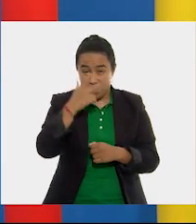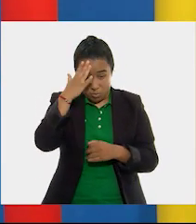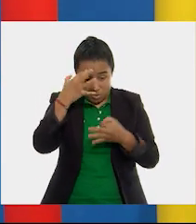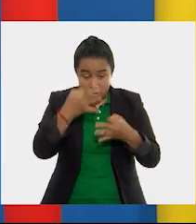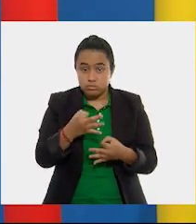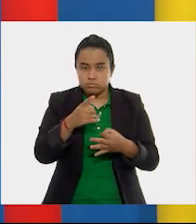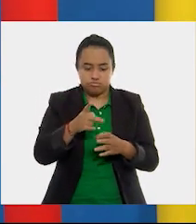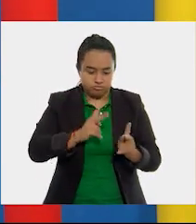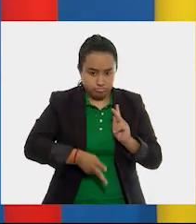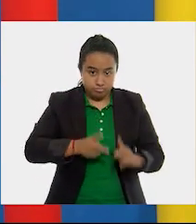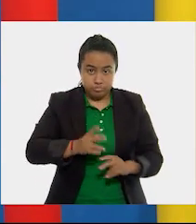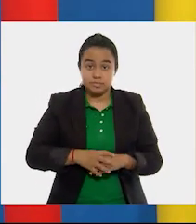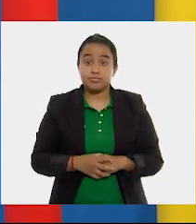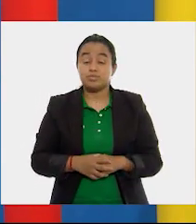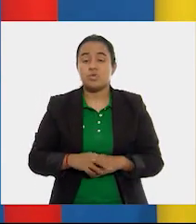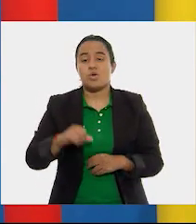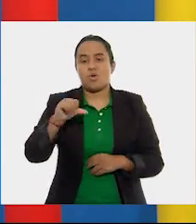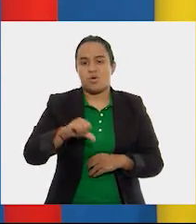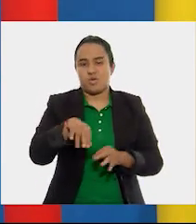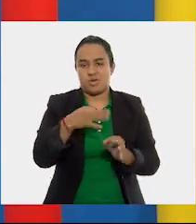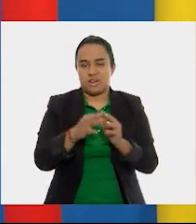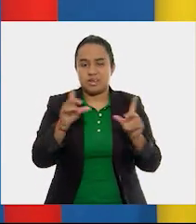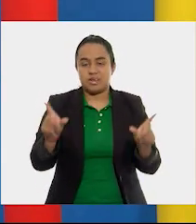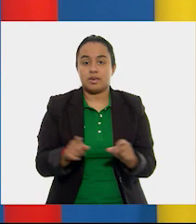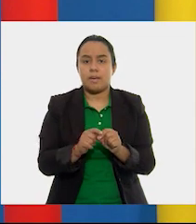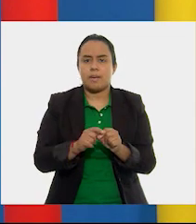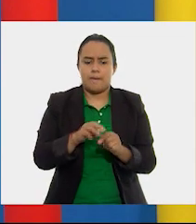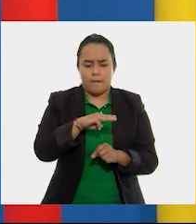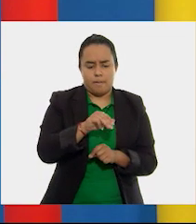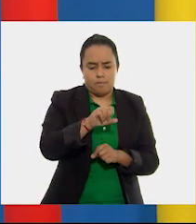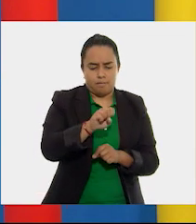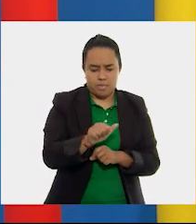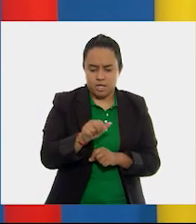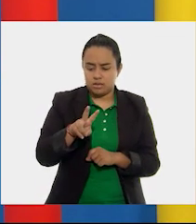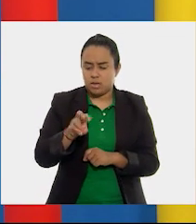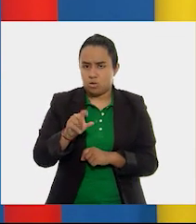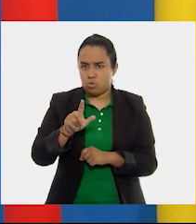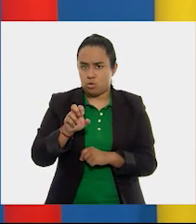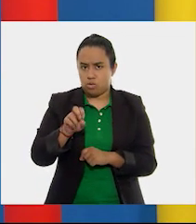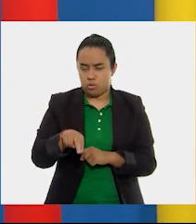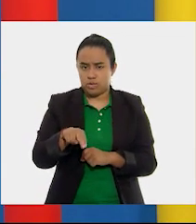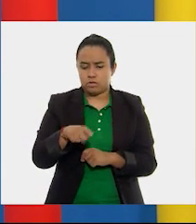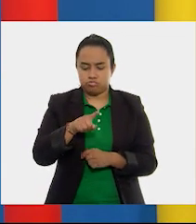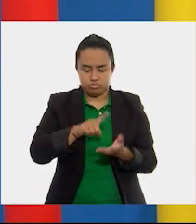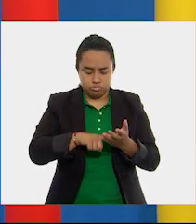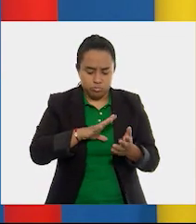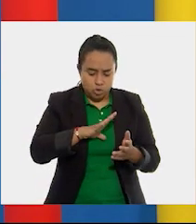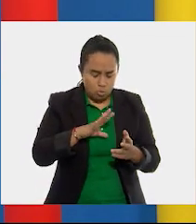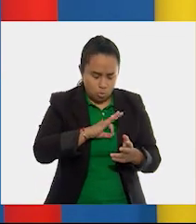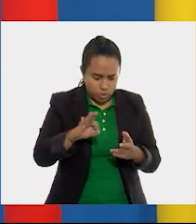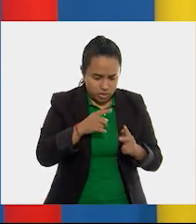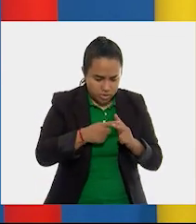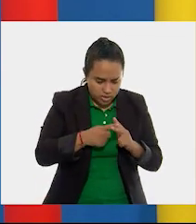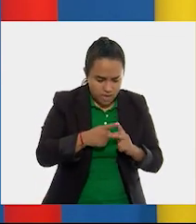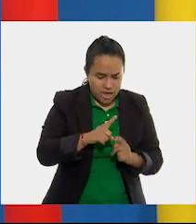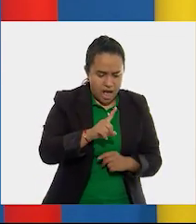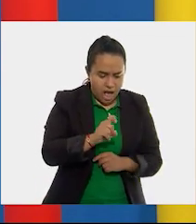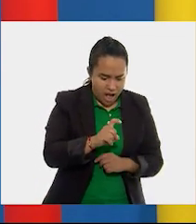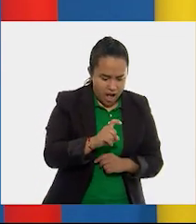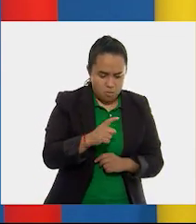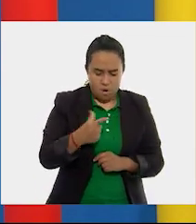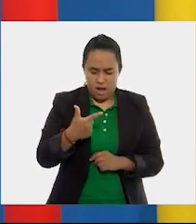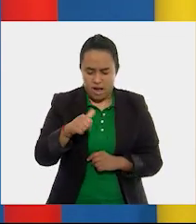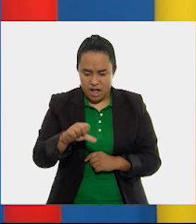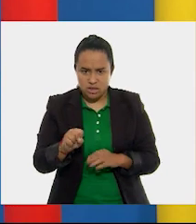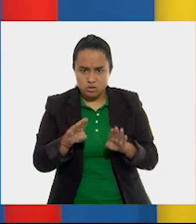materna. Por hoy hemos terminado con masa y volumen, propiedades medibles de líquidos y gases, de